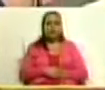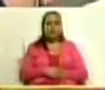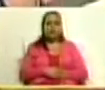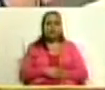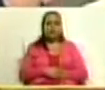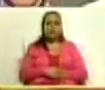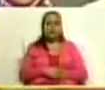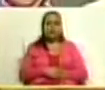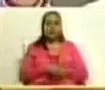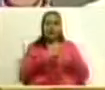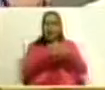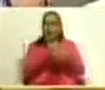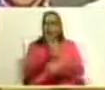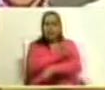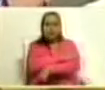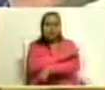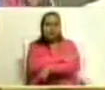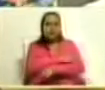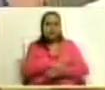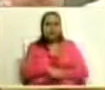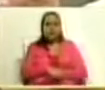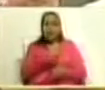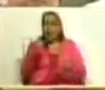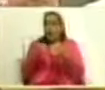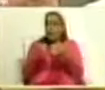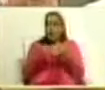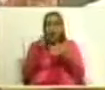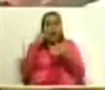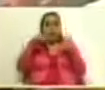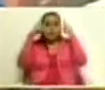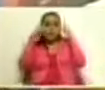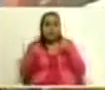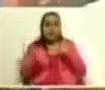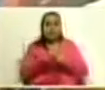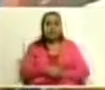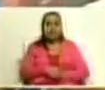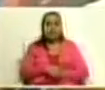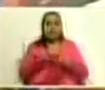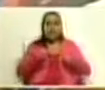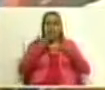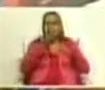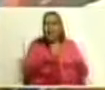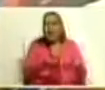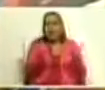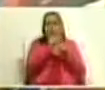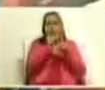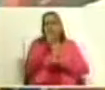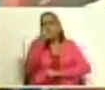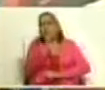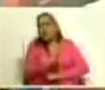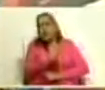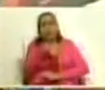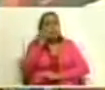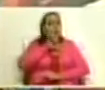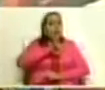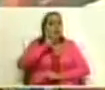La derecha y la oligarquía y los apellidos son expertos en ofrecer